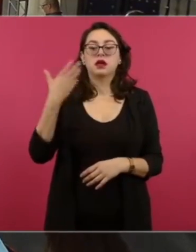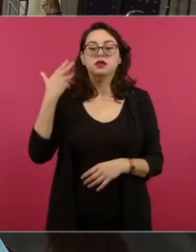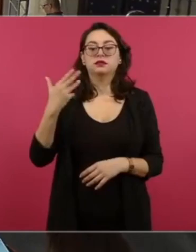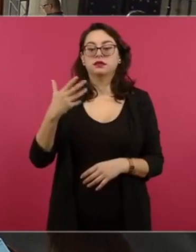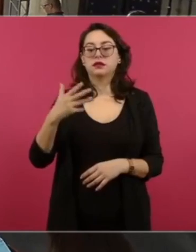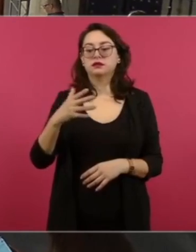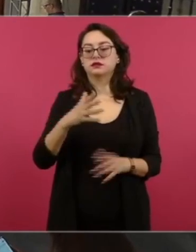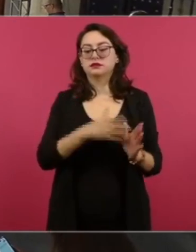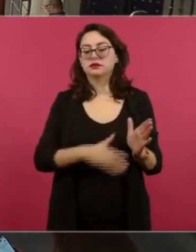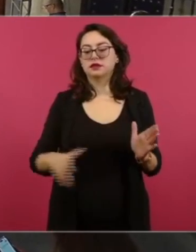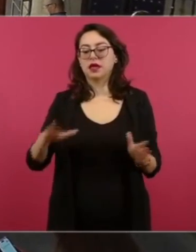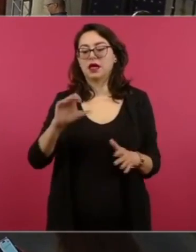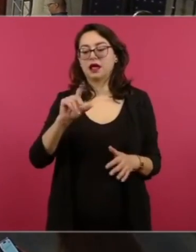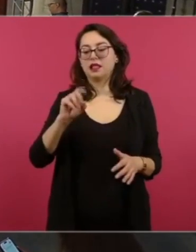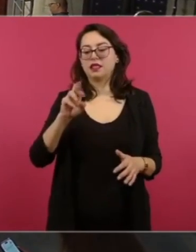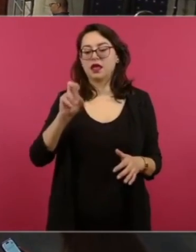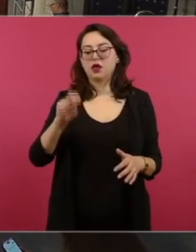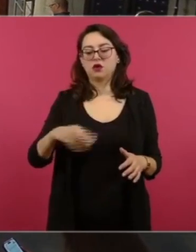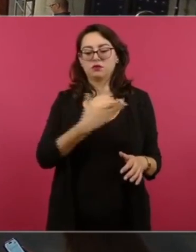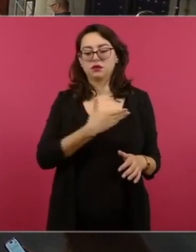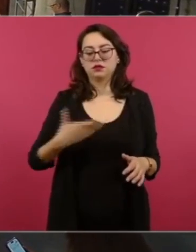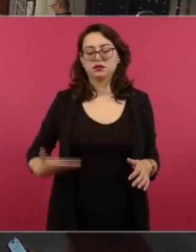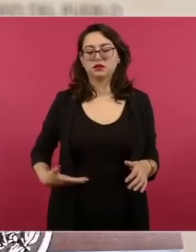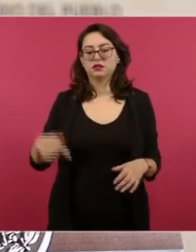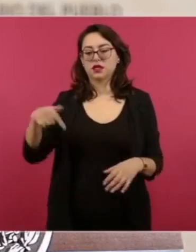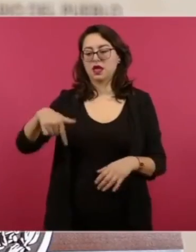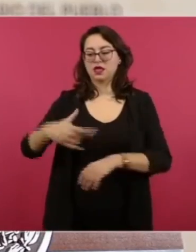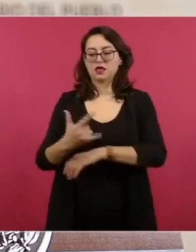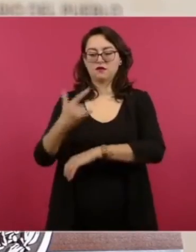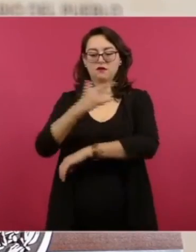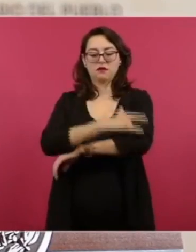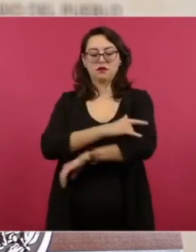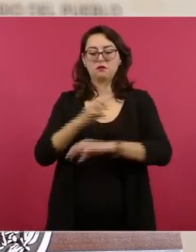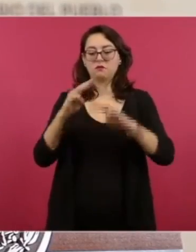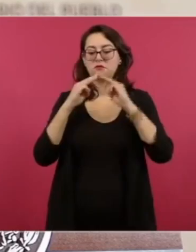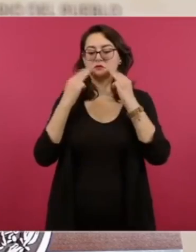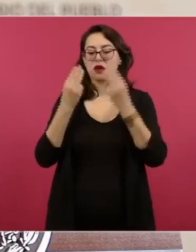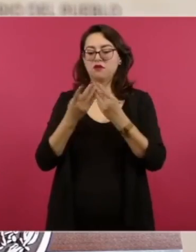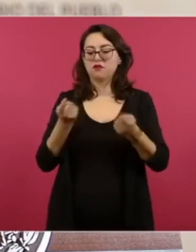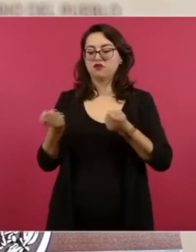en el tiempo en que aplicaban operativos para,